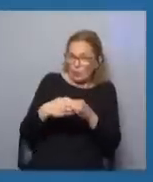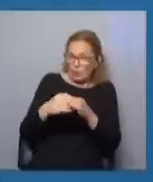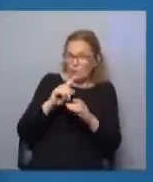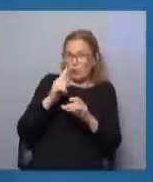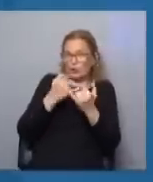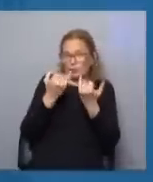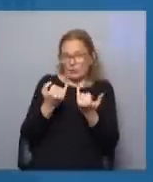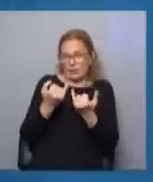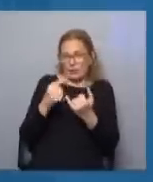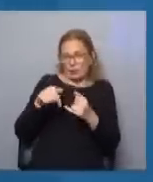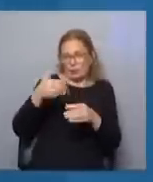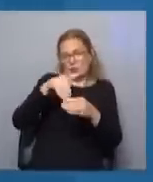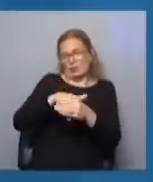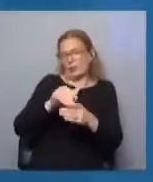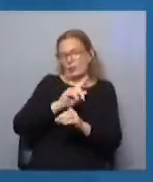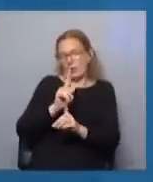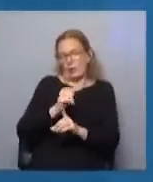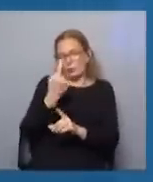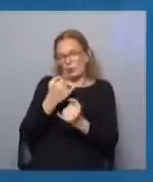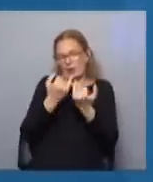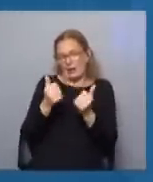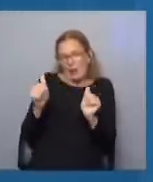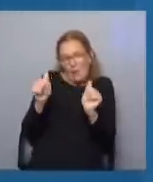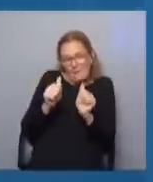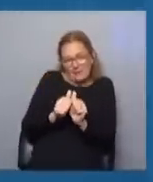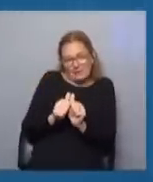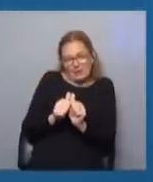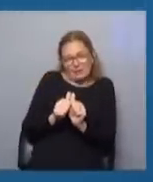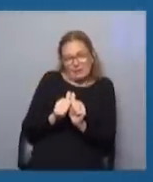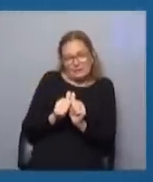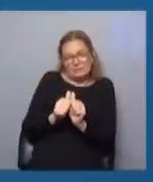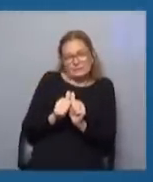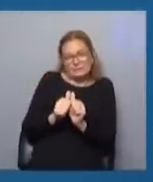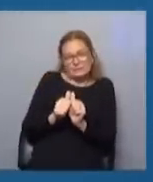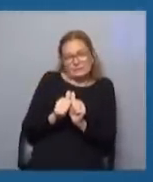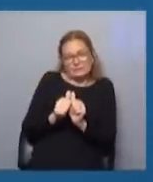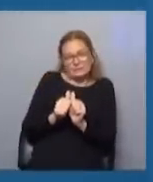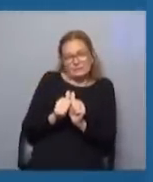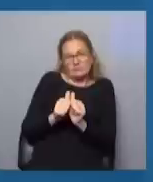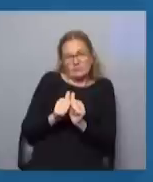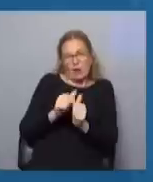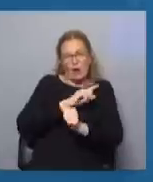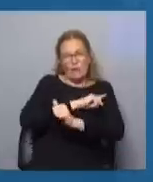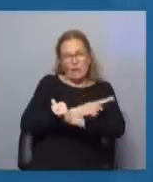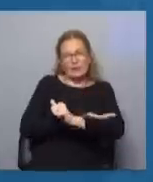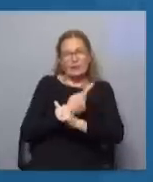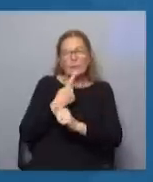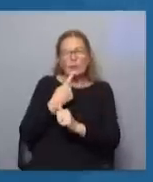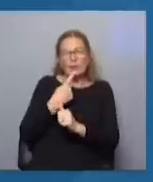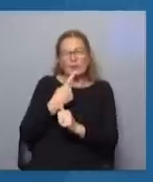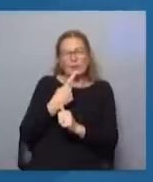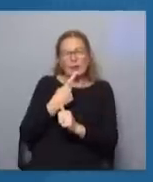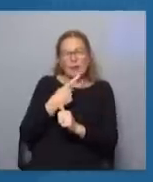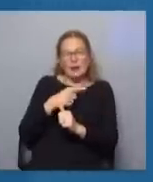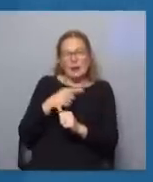para el otro día una elección sino en el acompañar de una fuerza política a la como a la